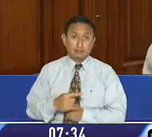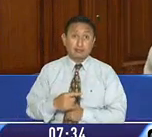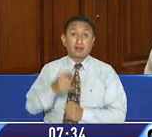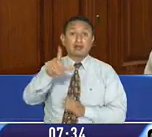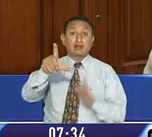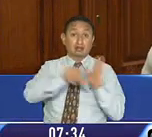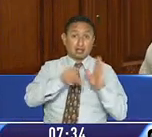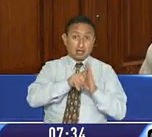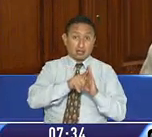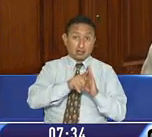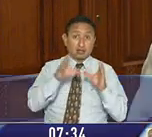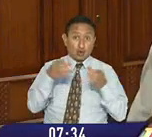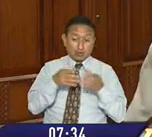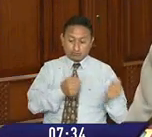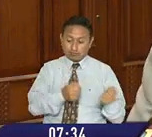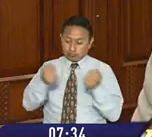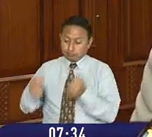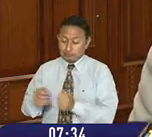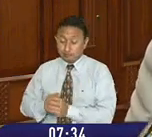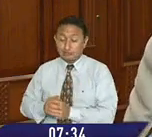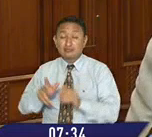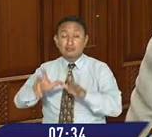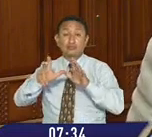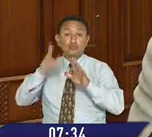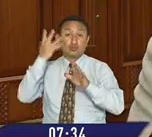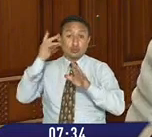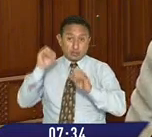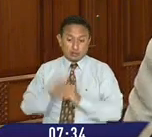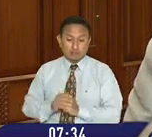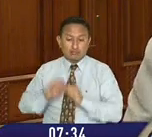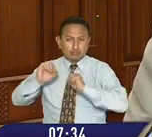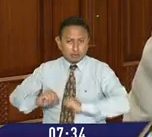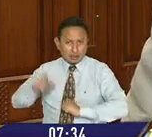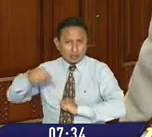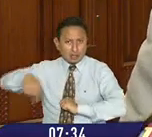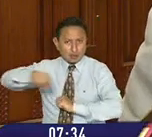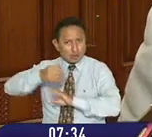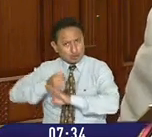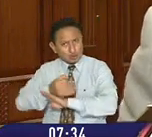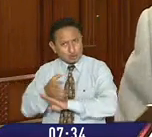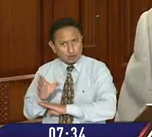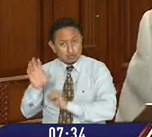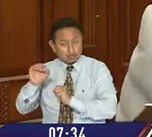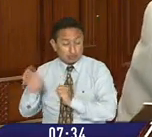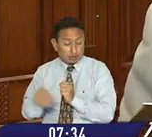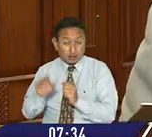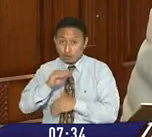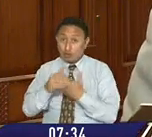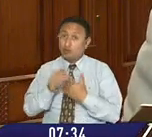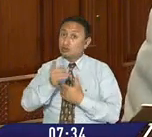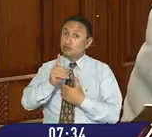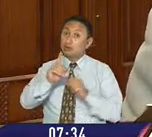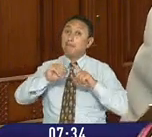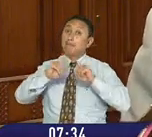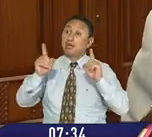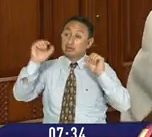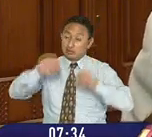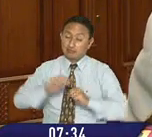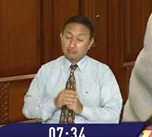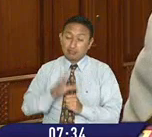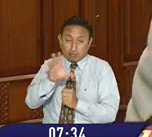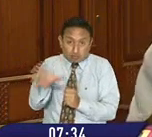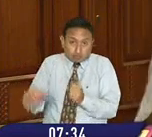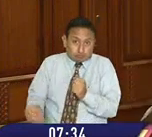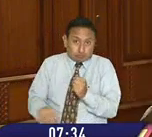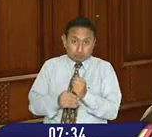a la comisión por lo menos unos 8 días más para que puedan acogerse a algunos otros temas, tal vez no todos, pero en su gran mayoría lo que se pueda